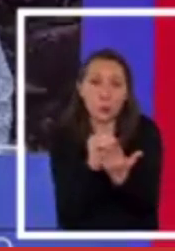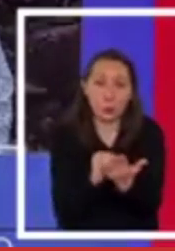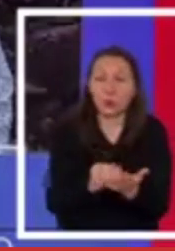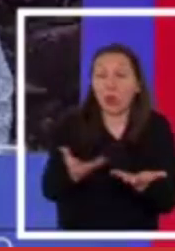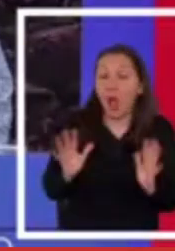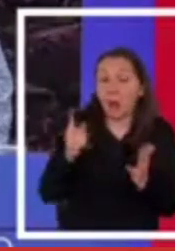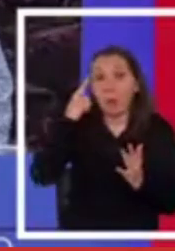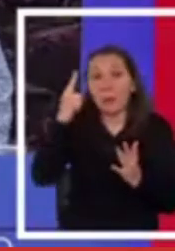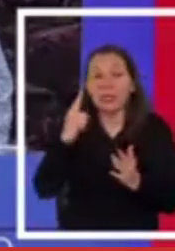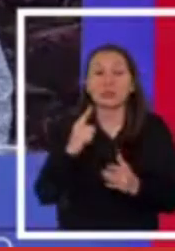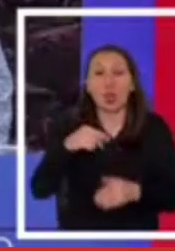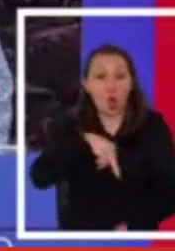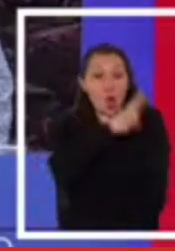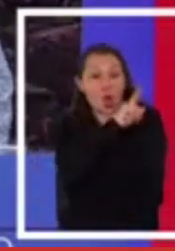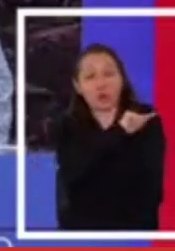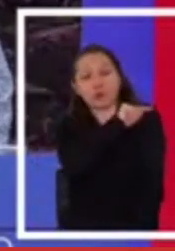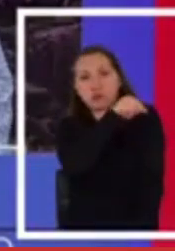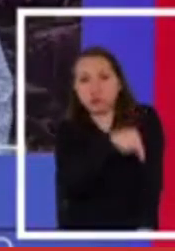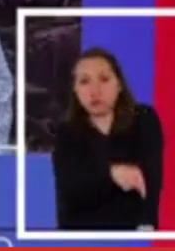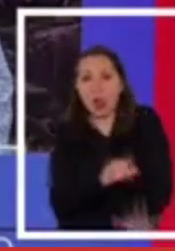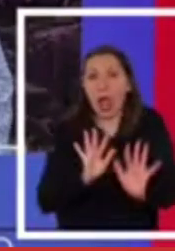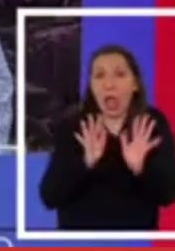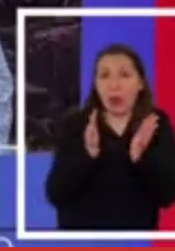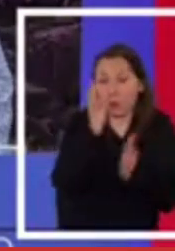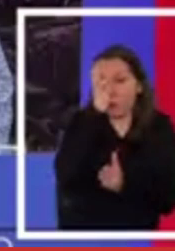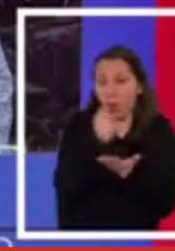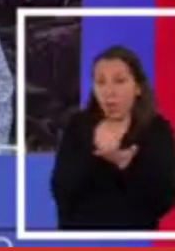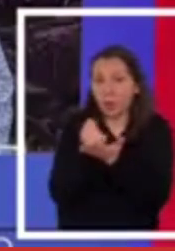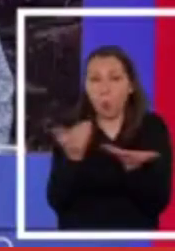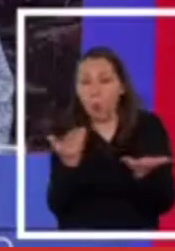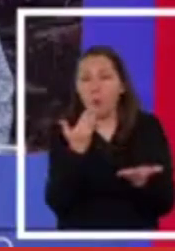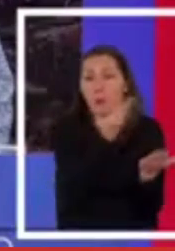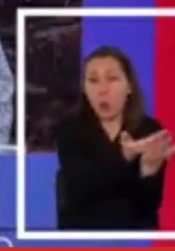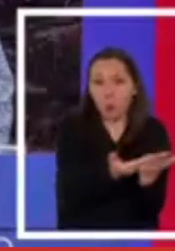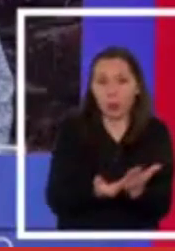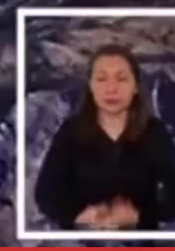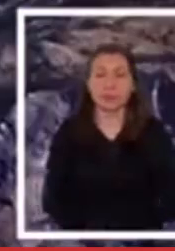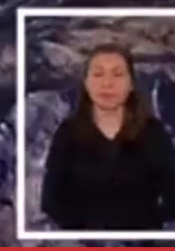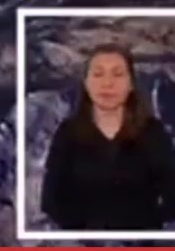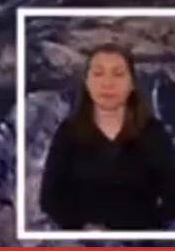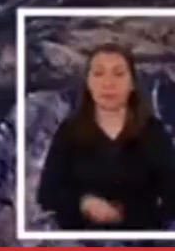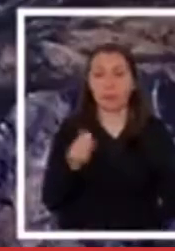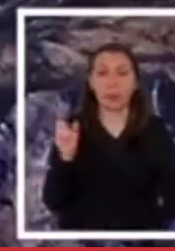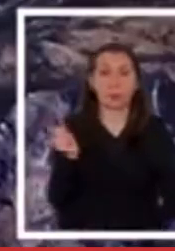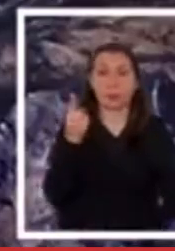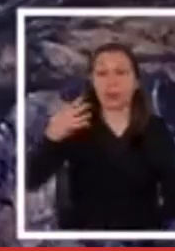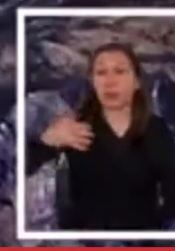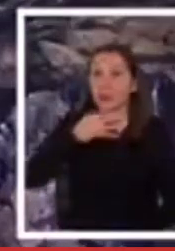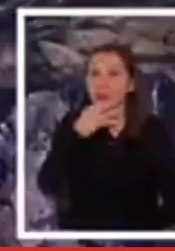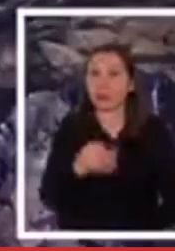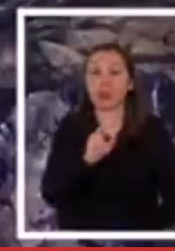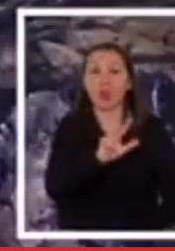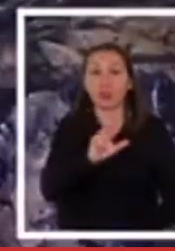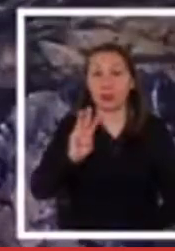existían la idea de mover funcionarios del Norte al sur no sé cuáles son como las las propuestas que están bajando Bueno lo primero es relevante decir